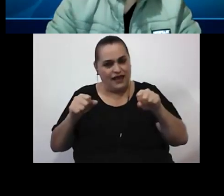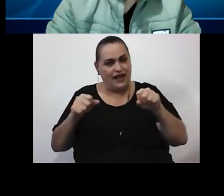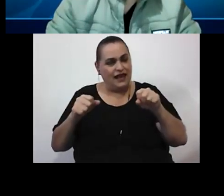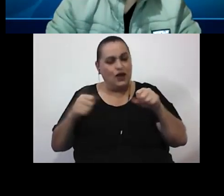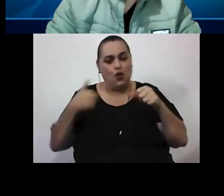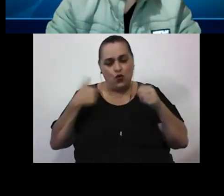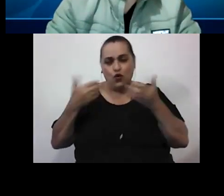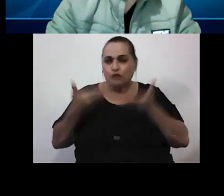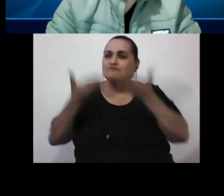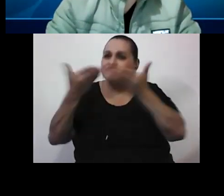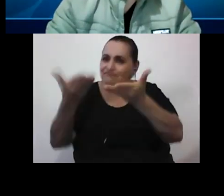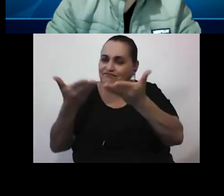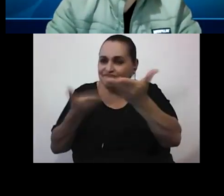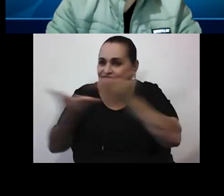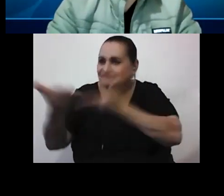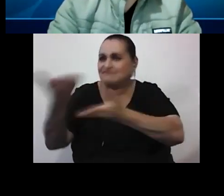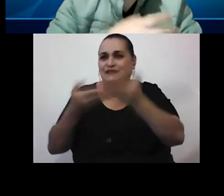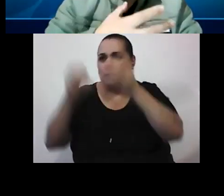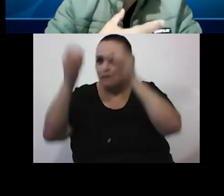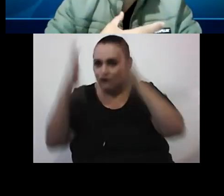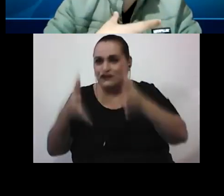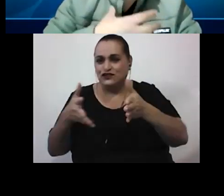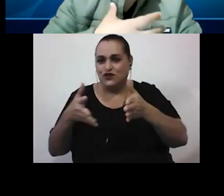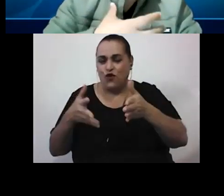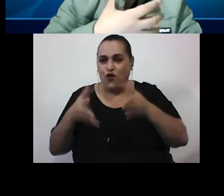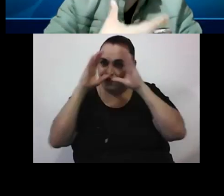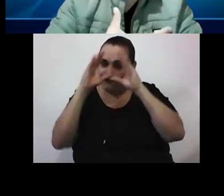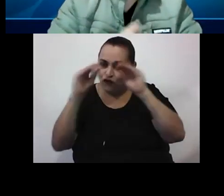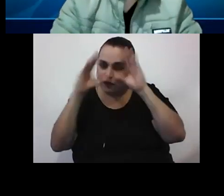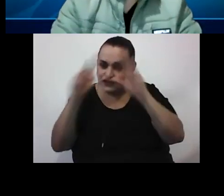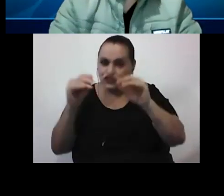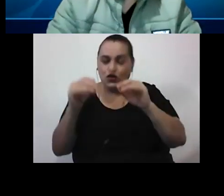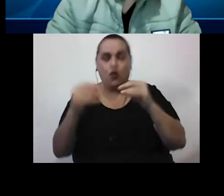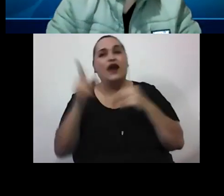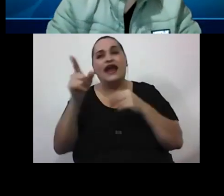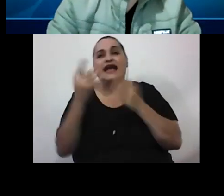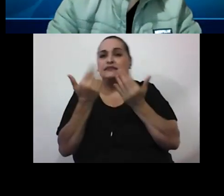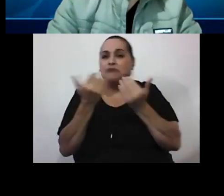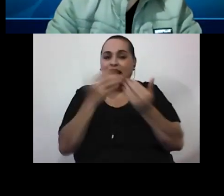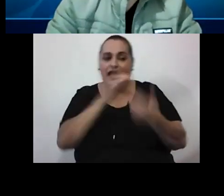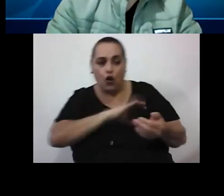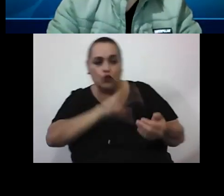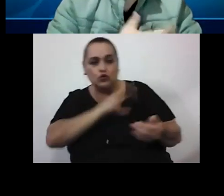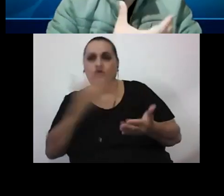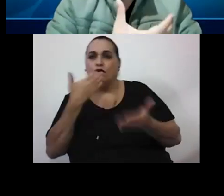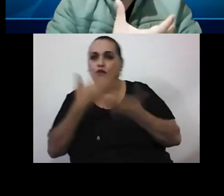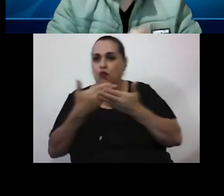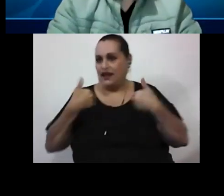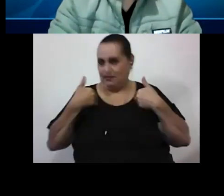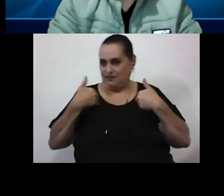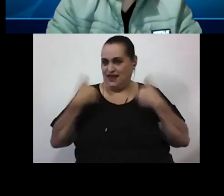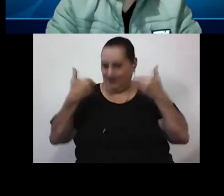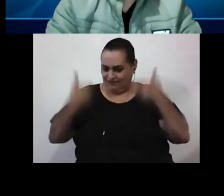expectativa de, de información, de lo que esperamos de comportamiento. Pero si no existe